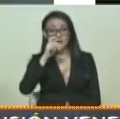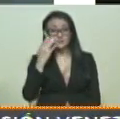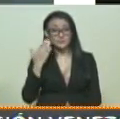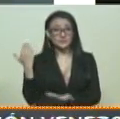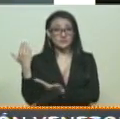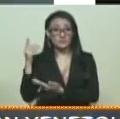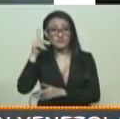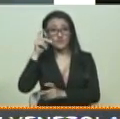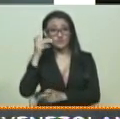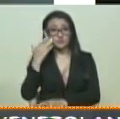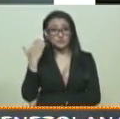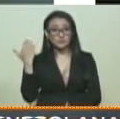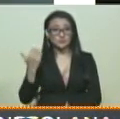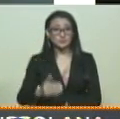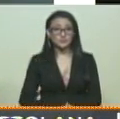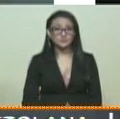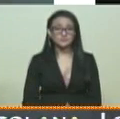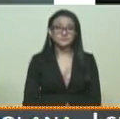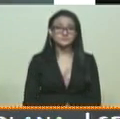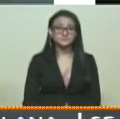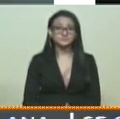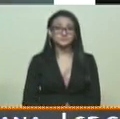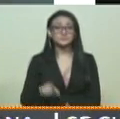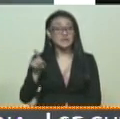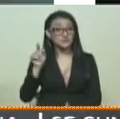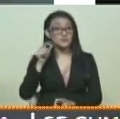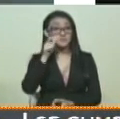está la imagen. Este ciudadano